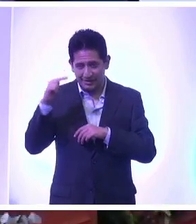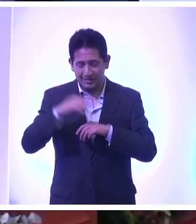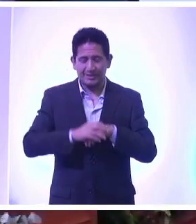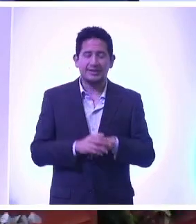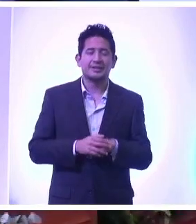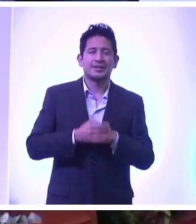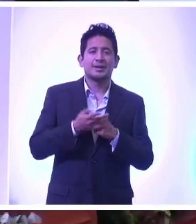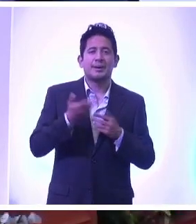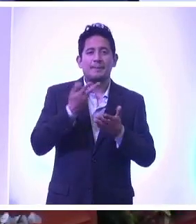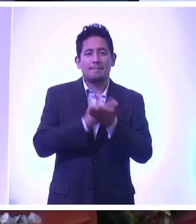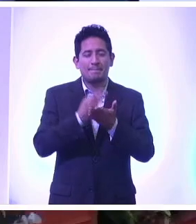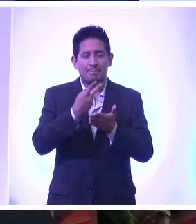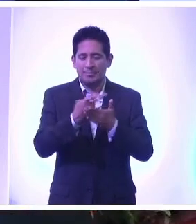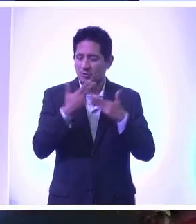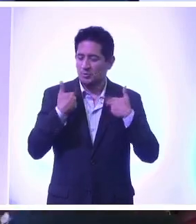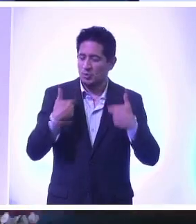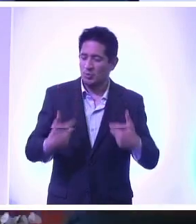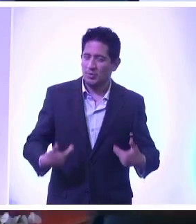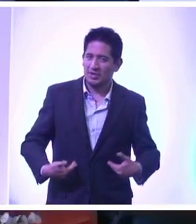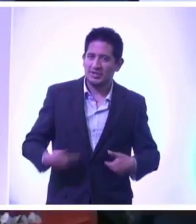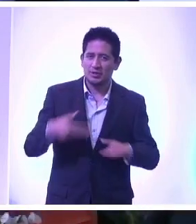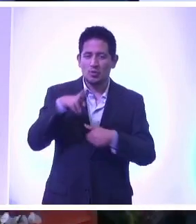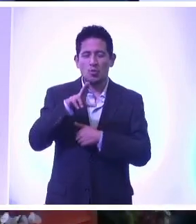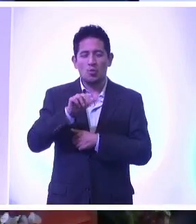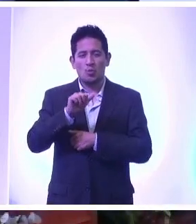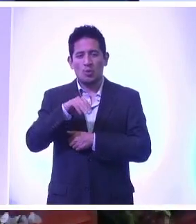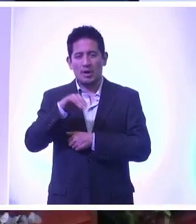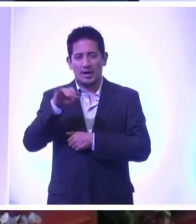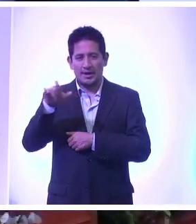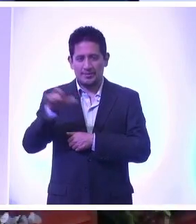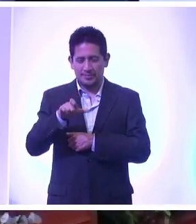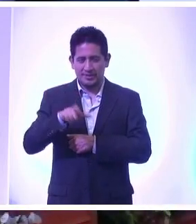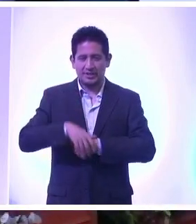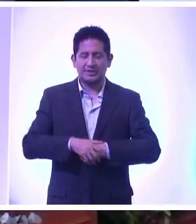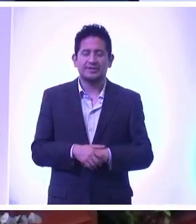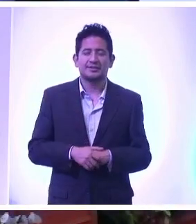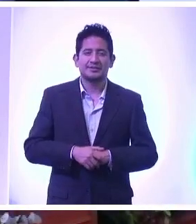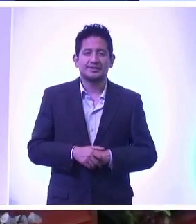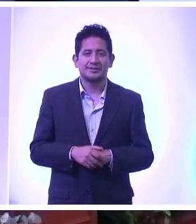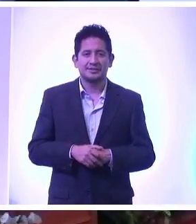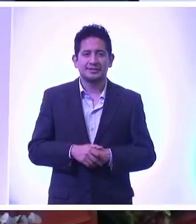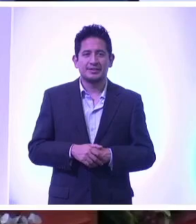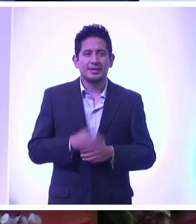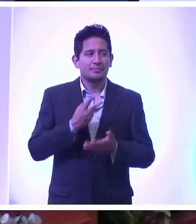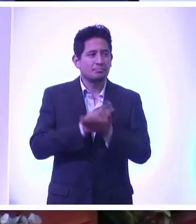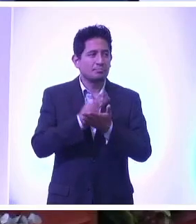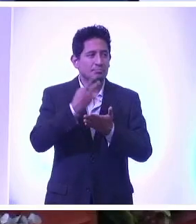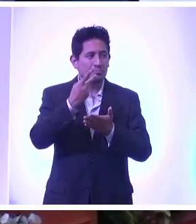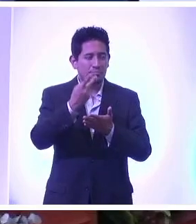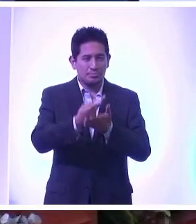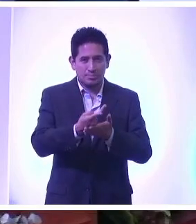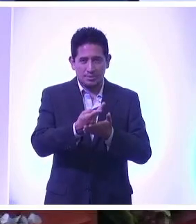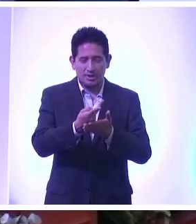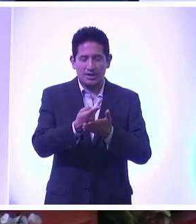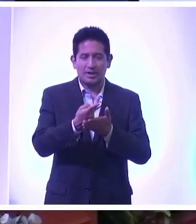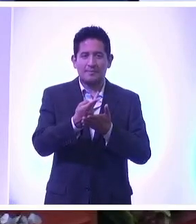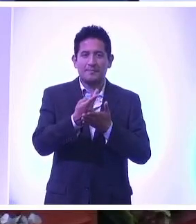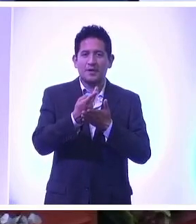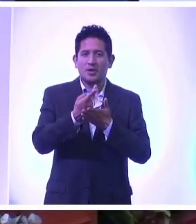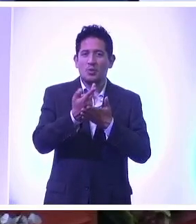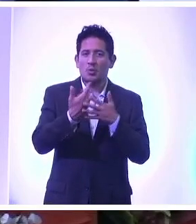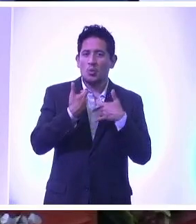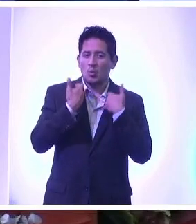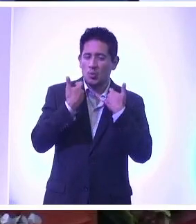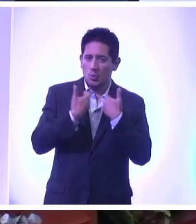2007 de la omx premio Estatal de la comunicación Perdón premio Estatal de la juventud